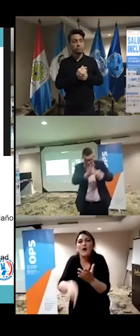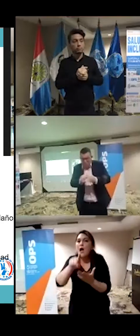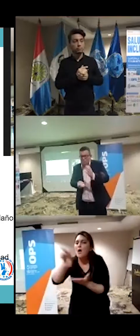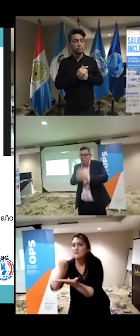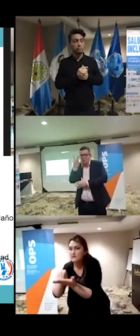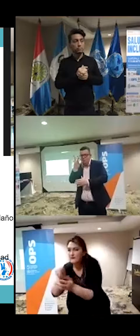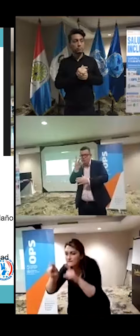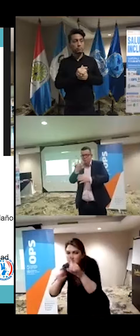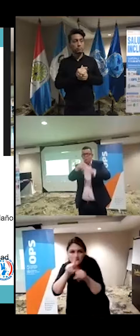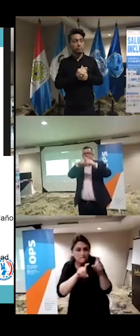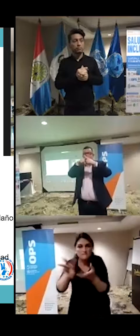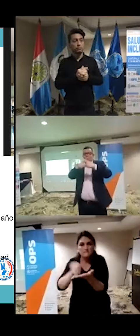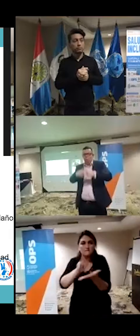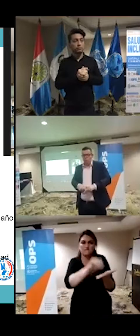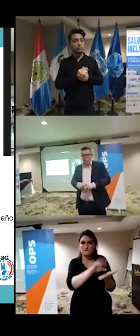A su vez,